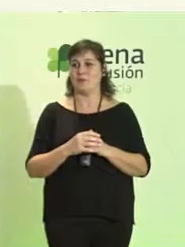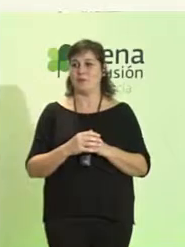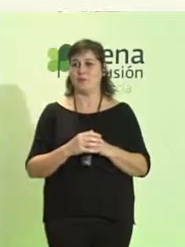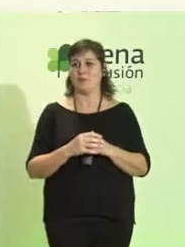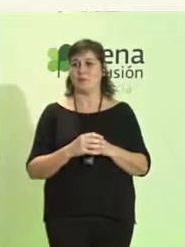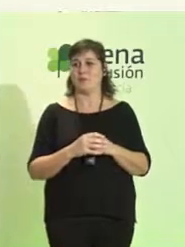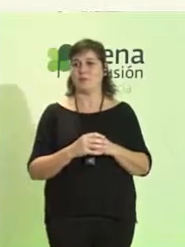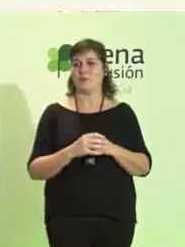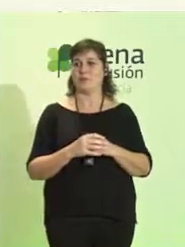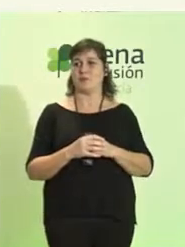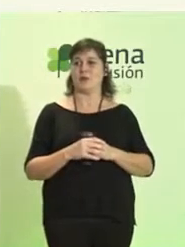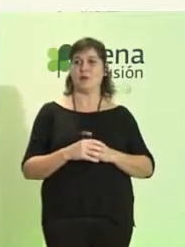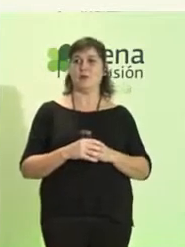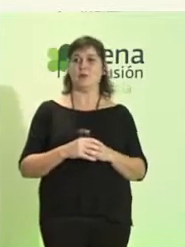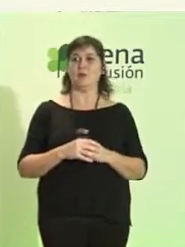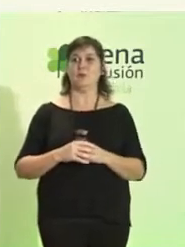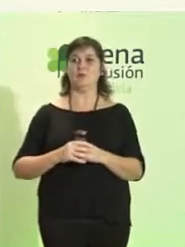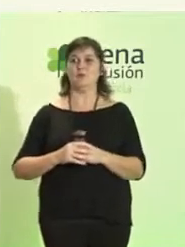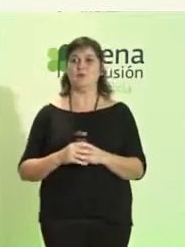Lo tenemos.